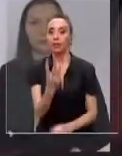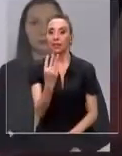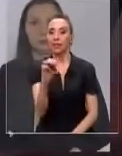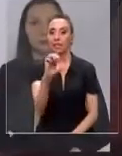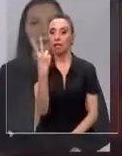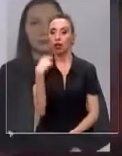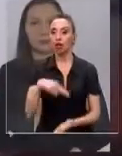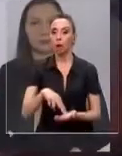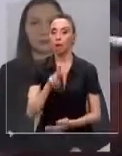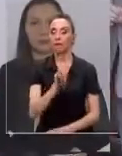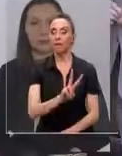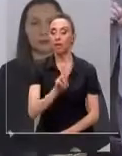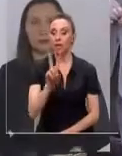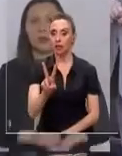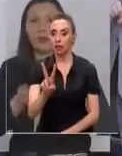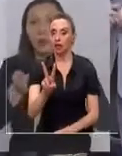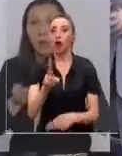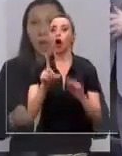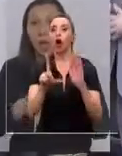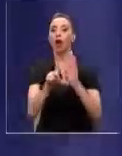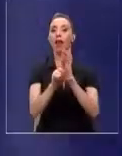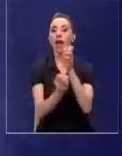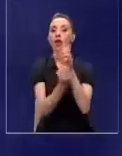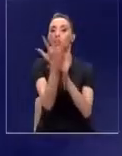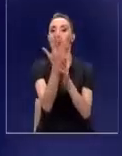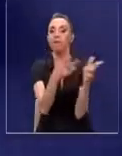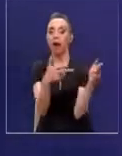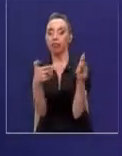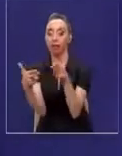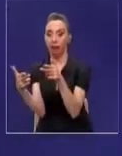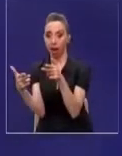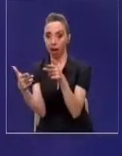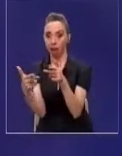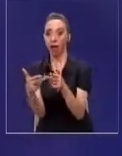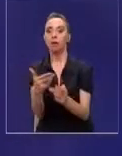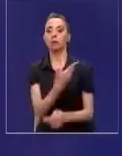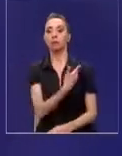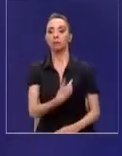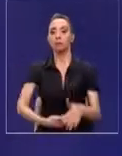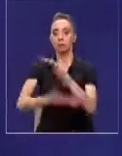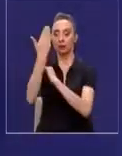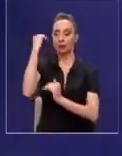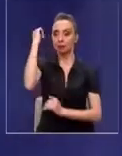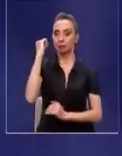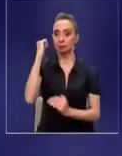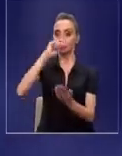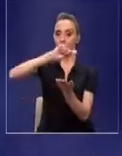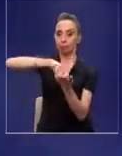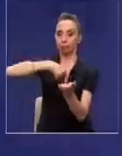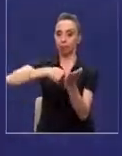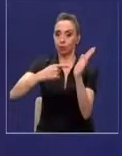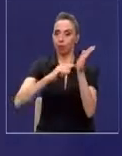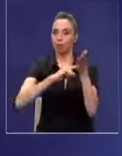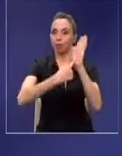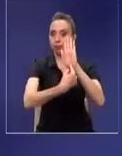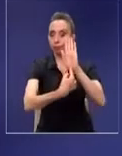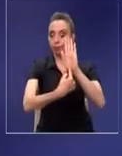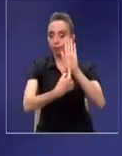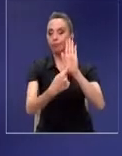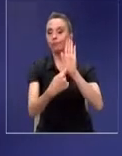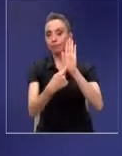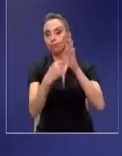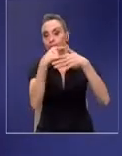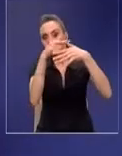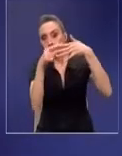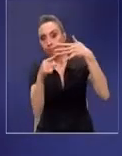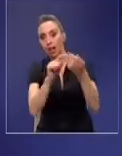13 de enero de 2022 y la denominada nueva ley de armas era promulgada por el entonces presidente Sebastián Piñera. Una